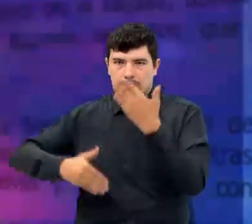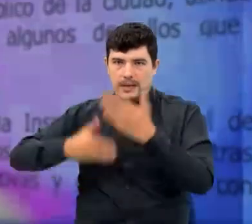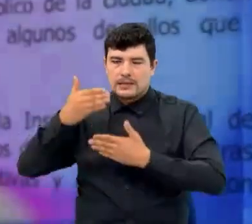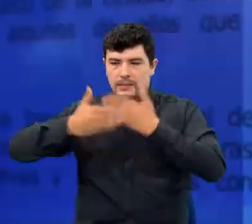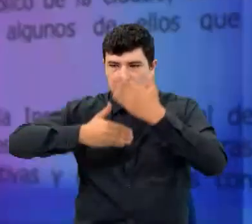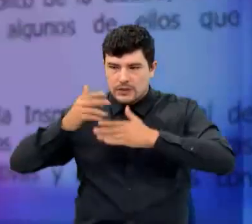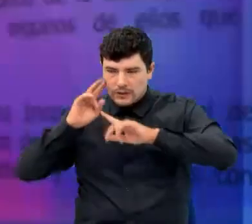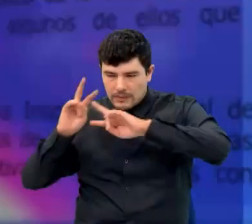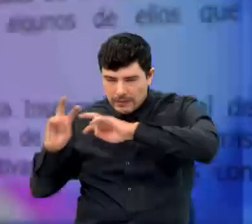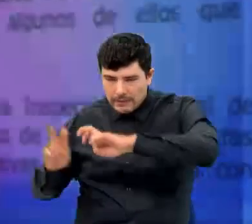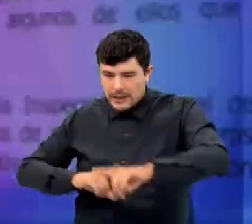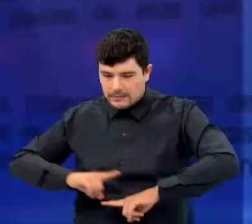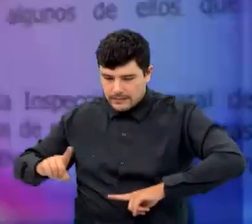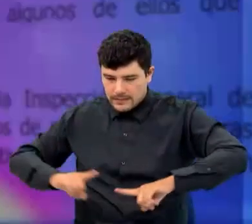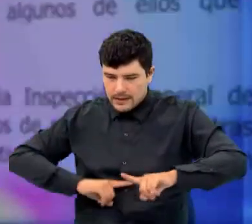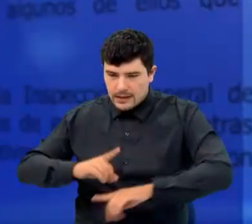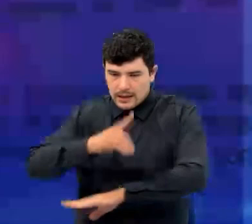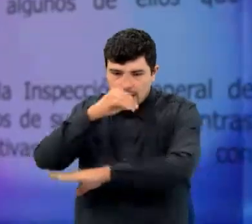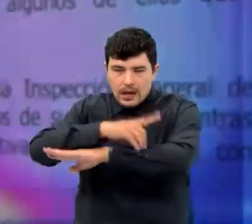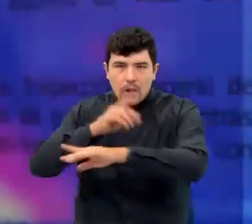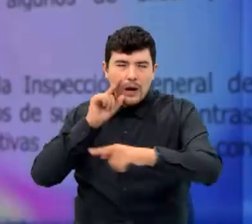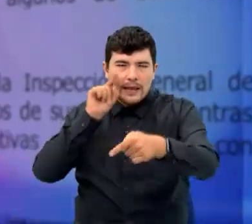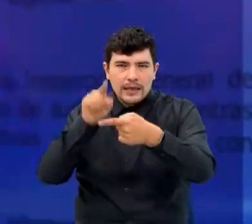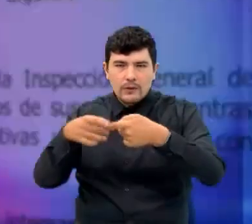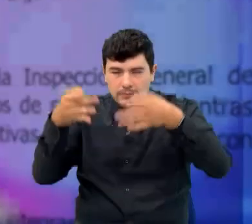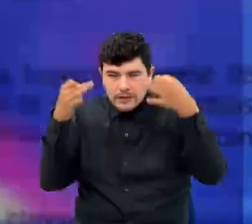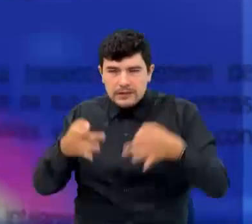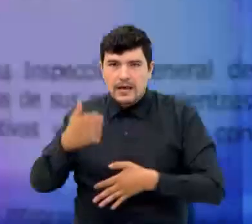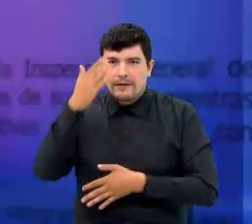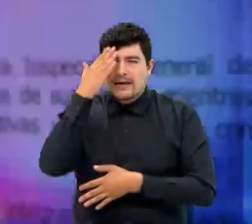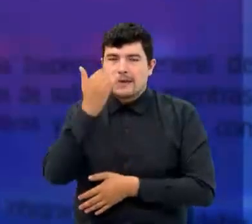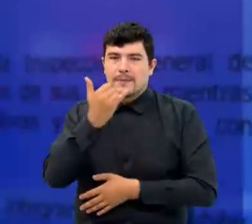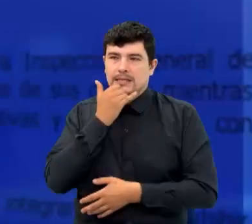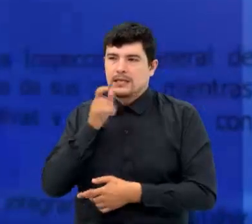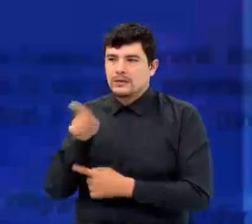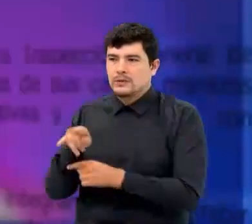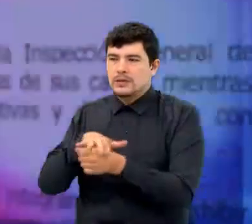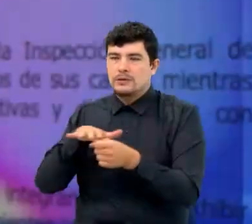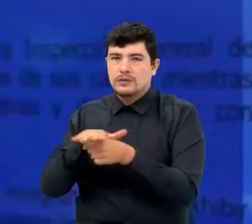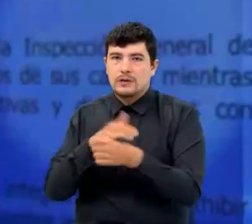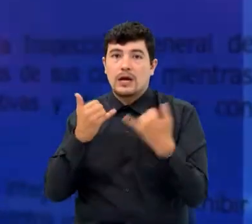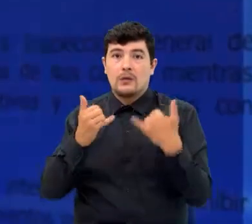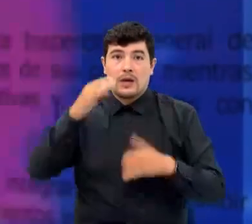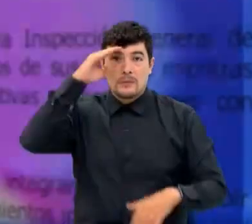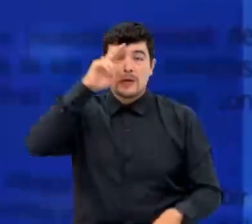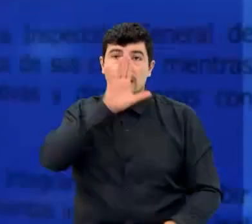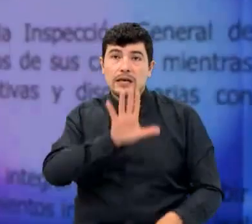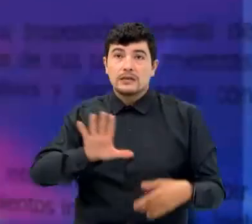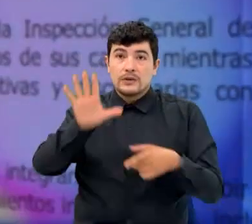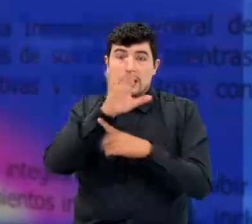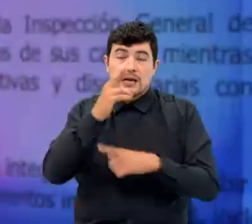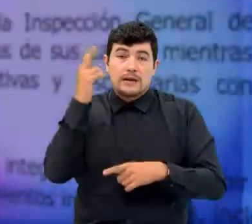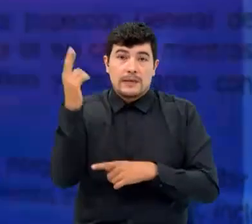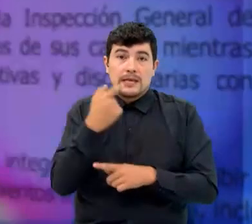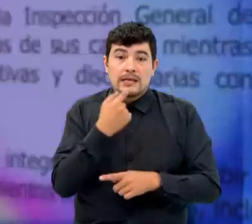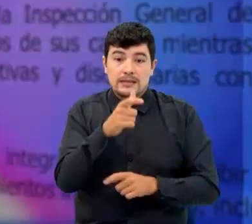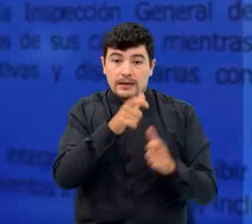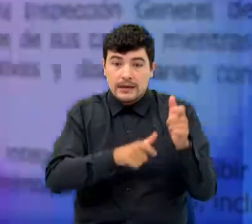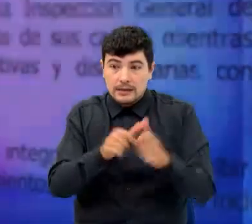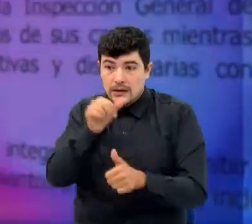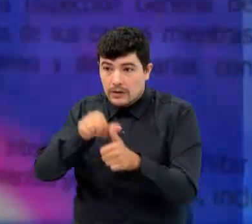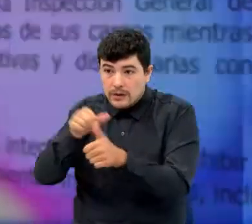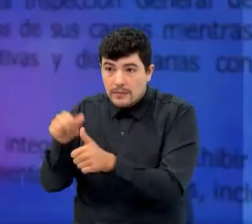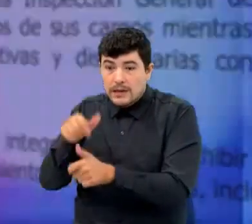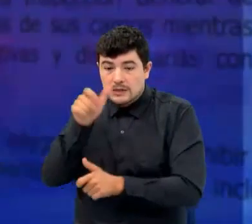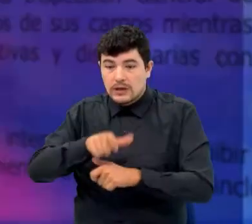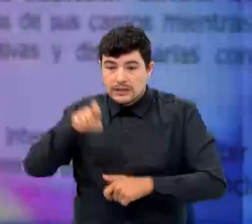y disciplinarias con el propósito de aclarar lo ocurrido. La Policía Nacional reitera que cada uno de sus integrantes debe exhibir